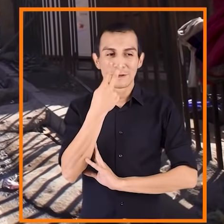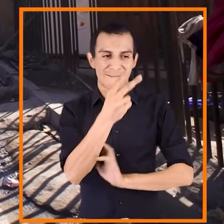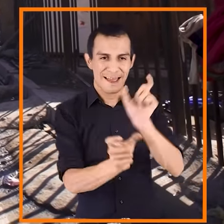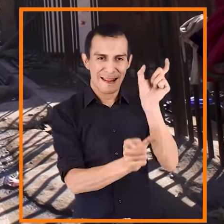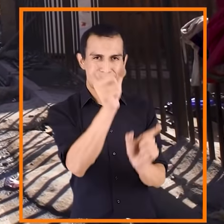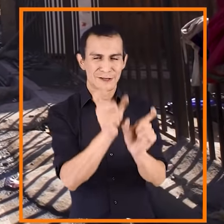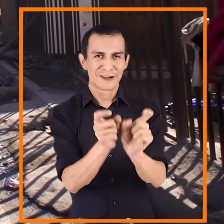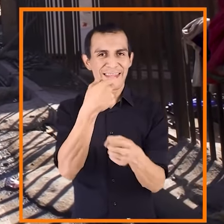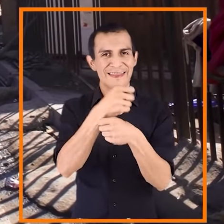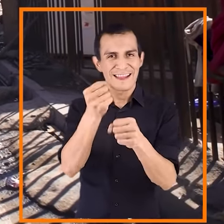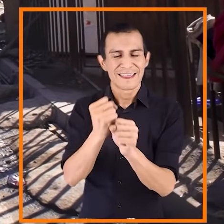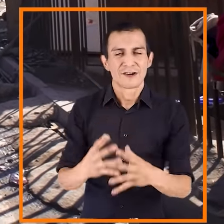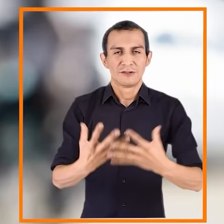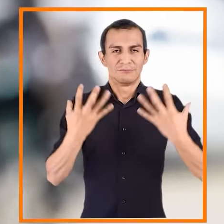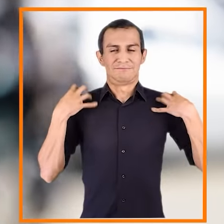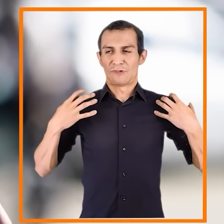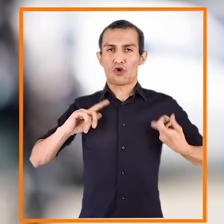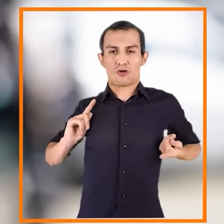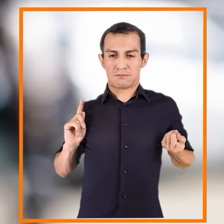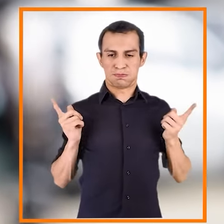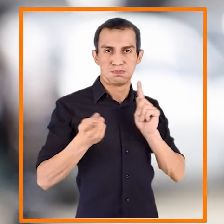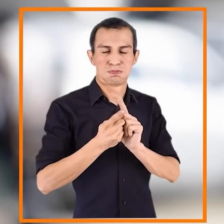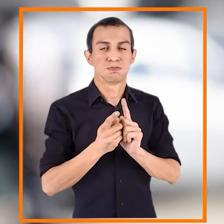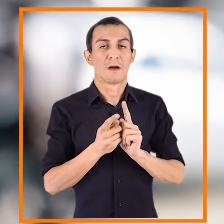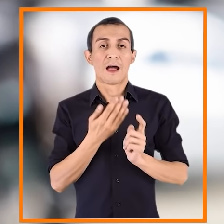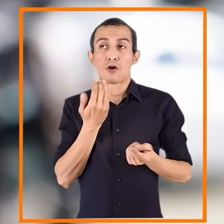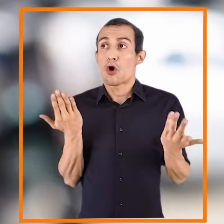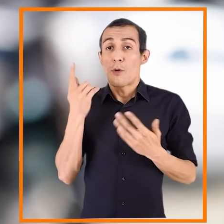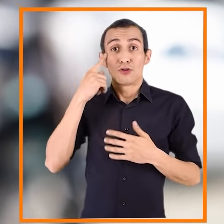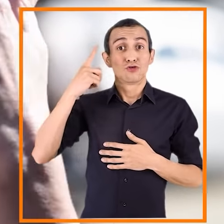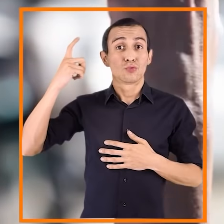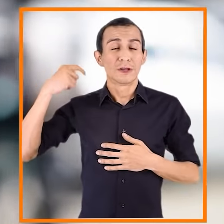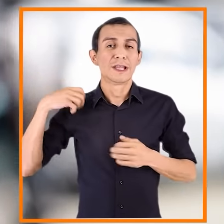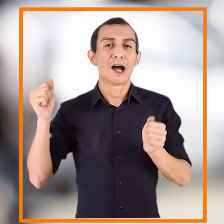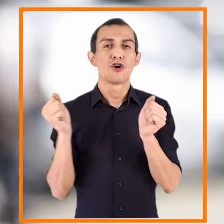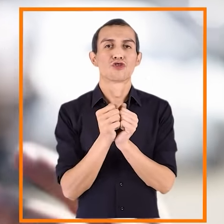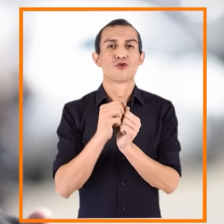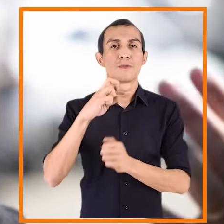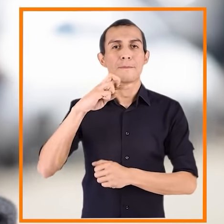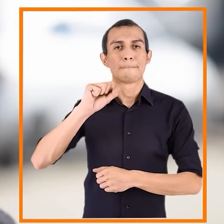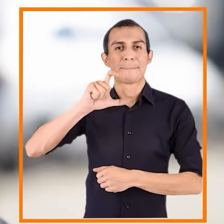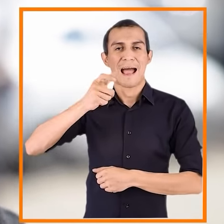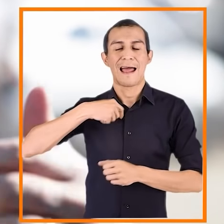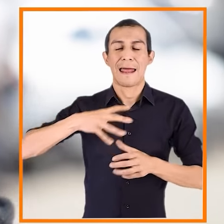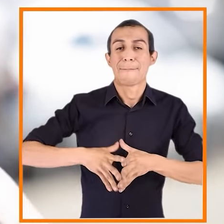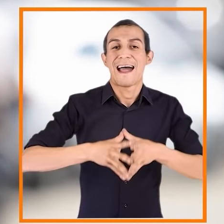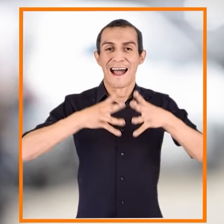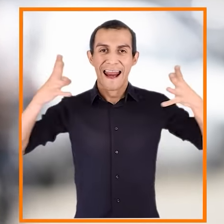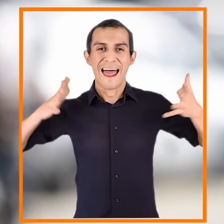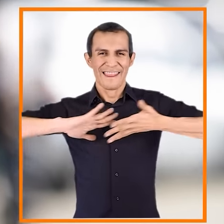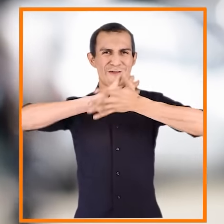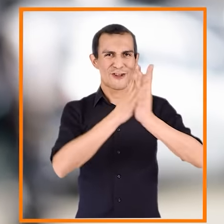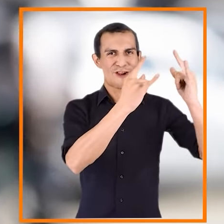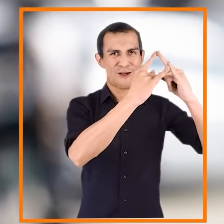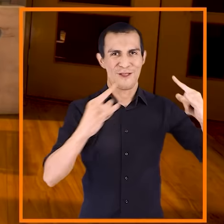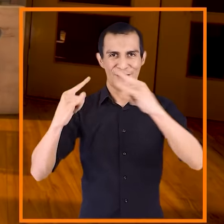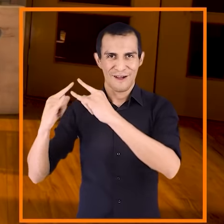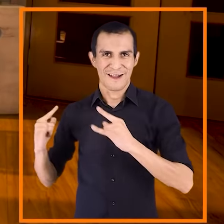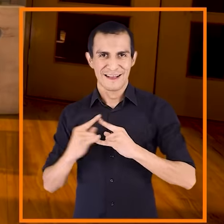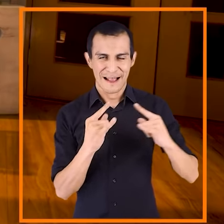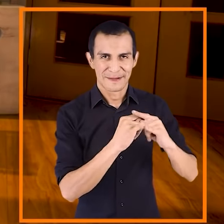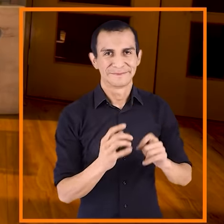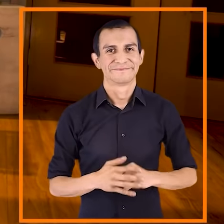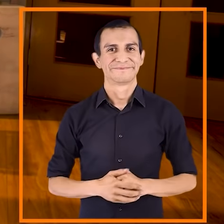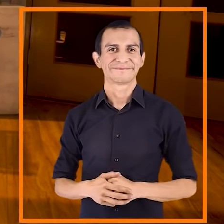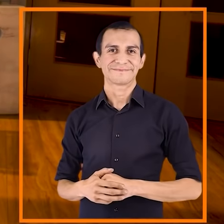jefa taller empoderada, con ganas, cómo se le cambió la autoestima, cómo sueña también con un Pagana grande en todos los campamentos. Era